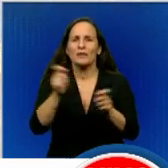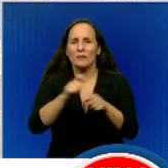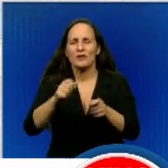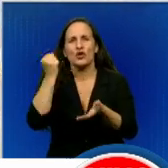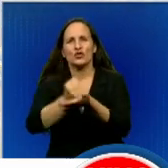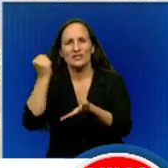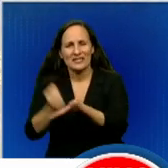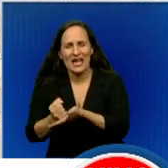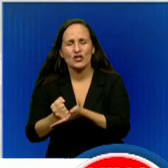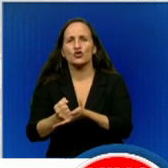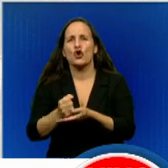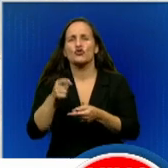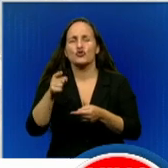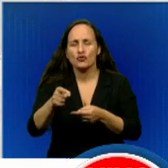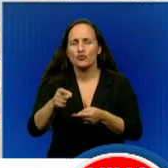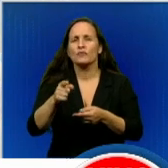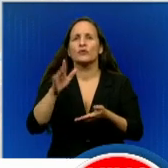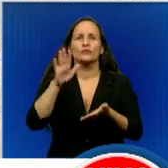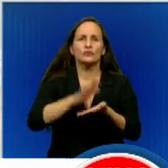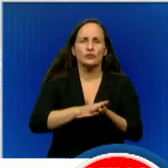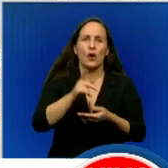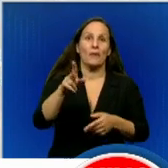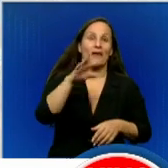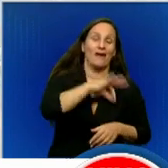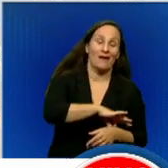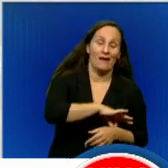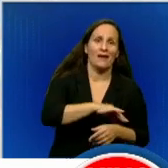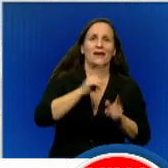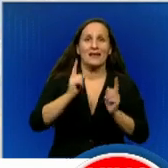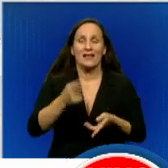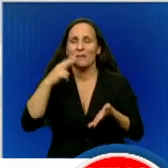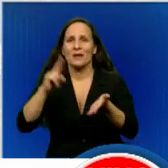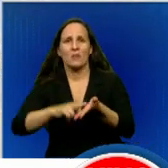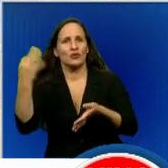aquellos que gravan las nóminas salariales y a los tributos específicos